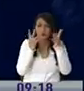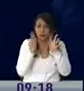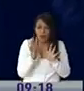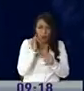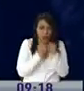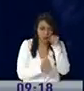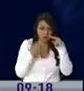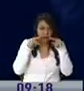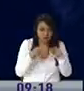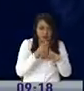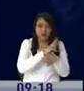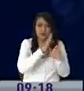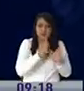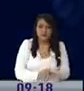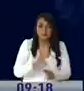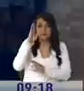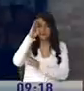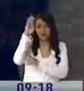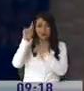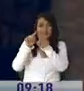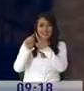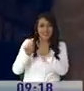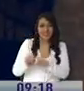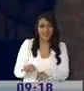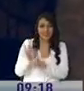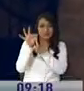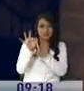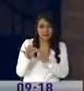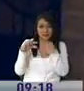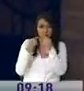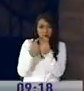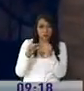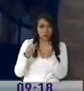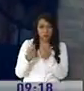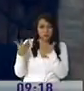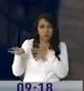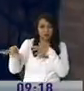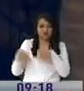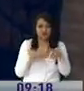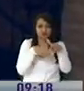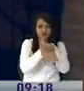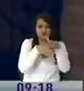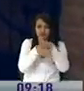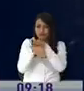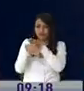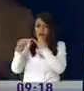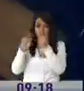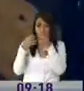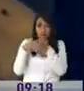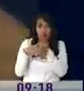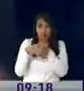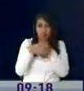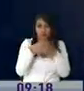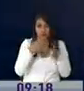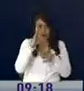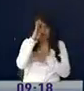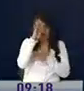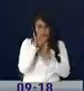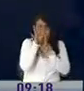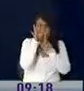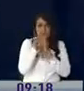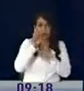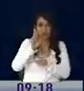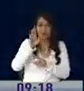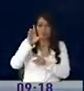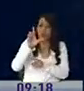vez Fiscales y policías de las diferentes unidades coordinaban los allanamientos los grupos tácticos guiados por agentes de la unidad de lucha contra el